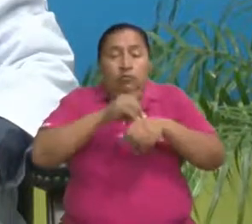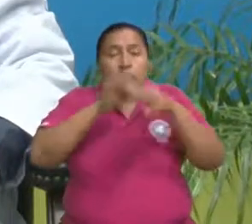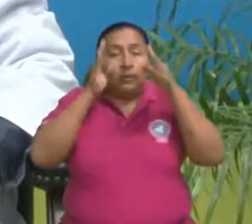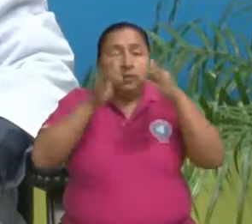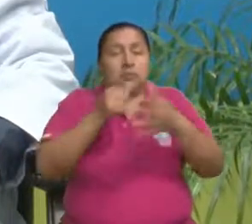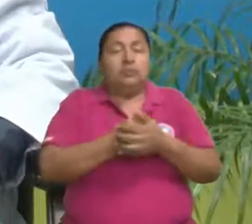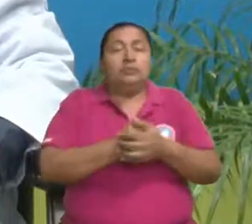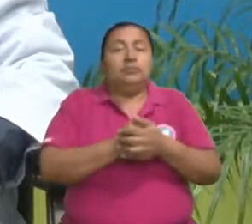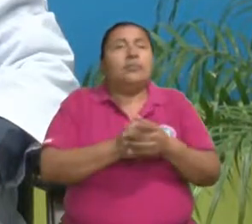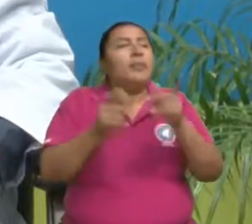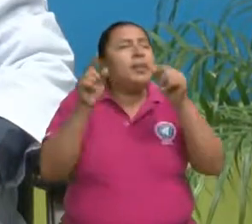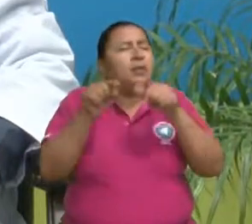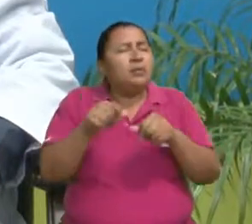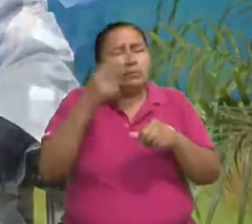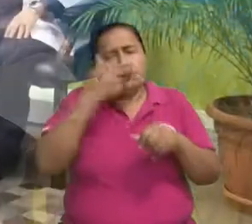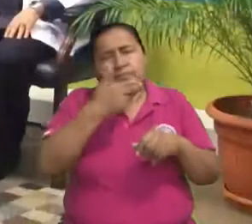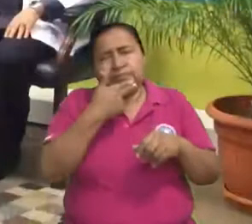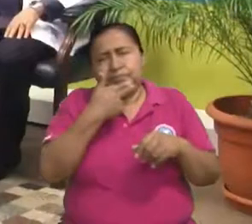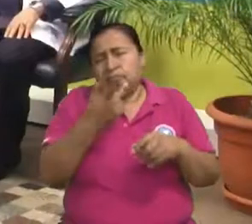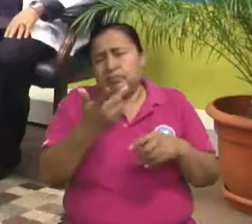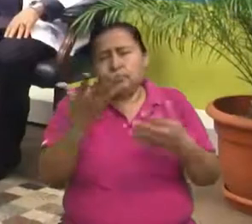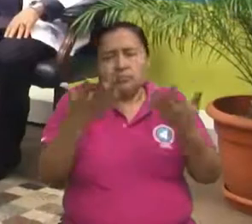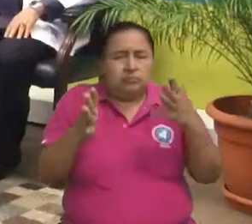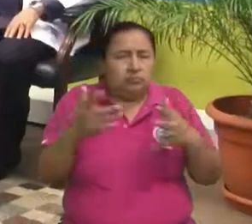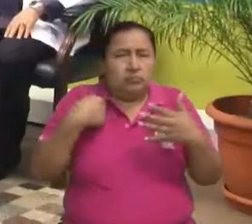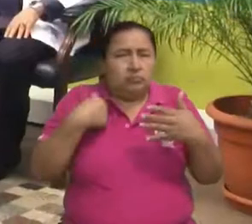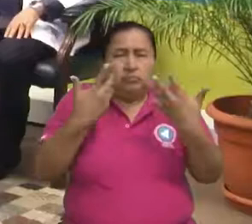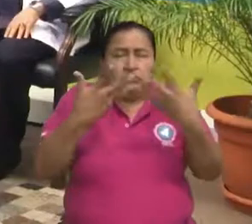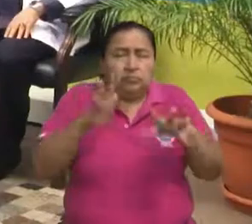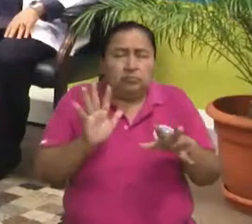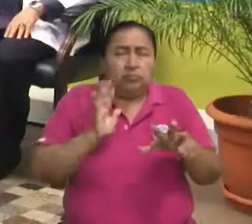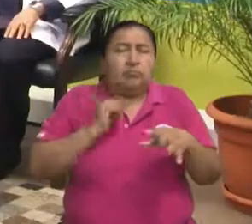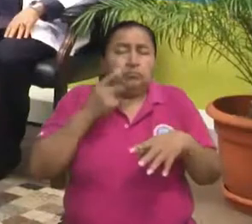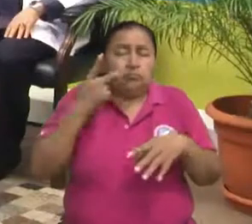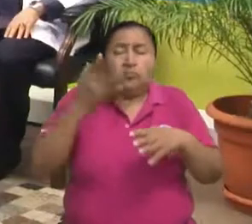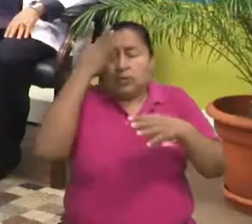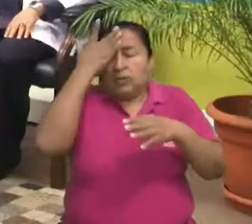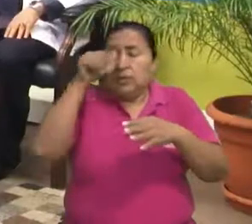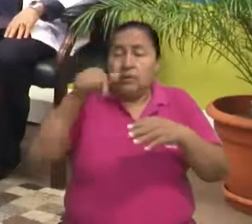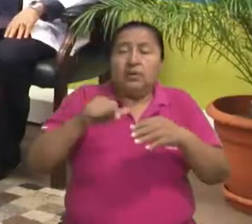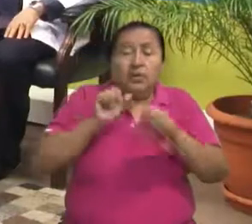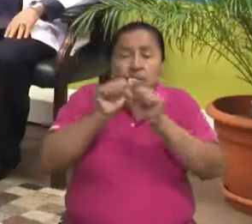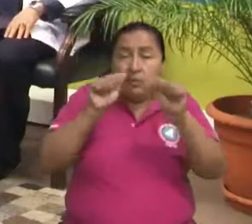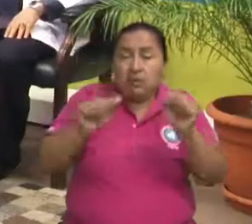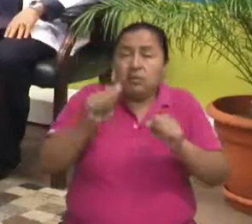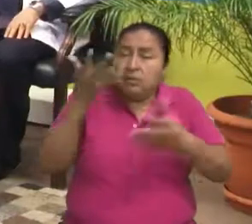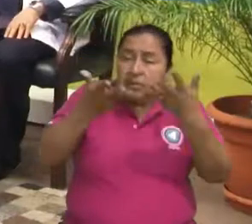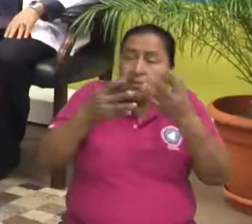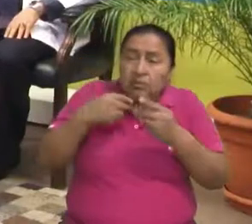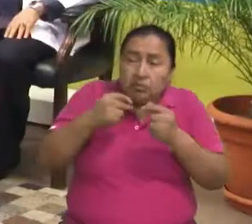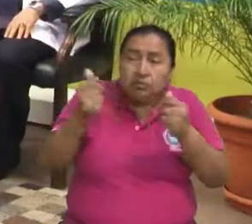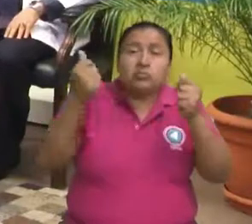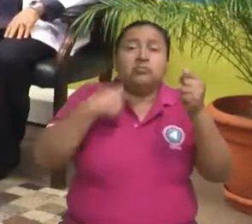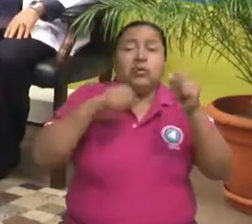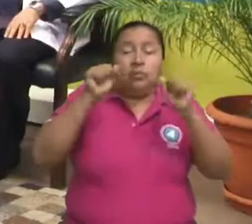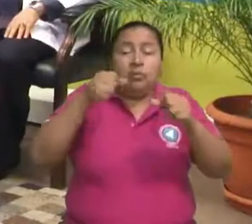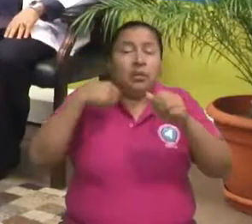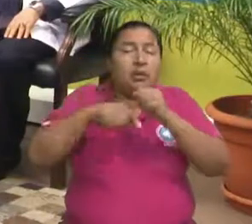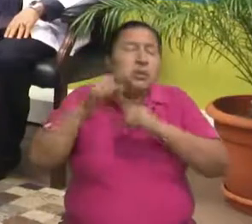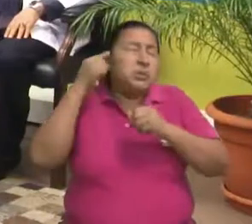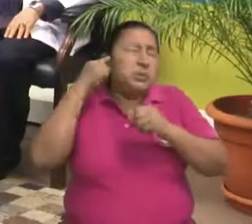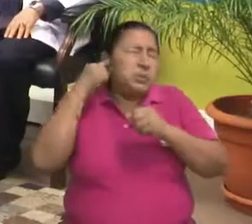esto comúnmente se da, los animalitos que usted sabe que a veces de repente se meten en el